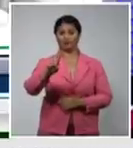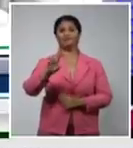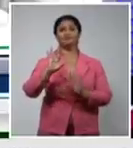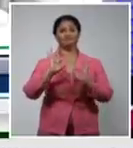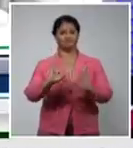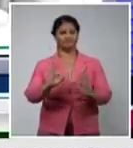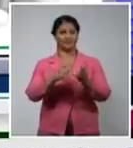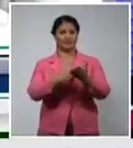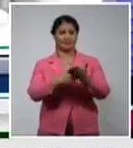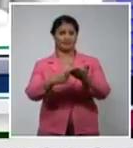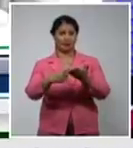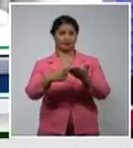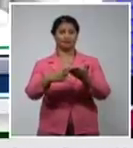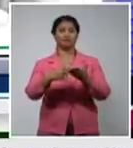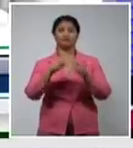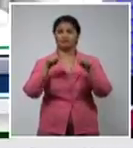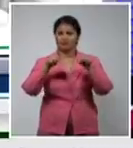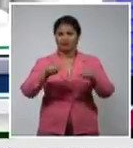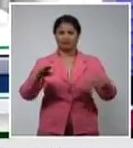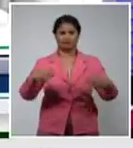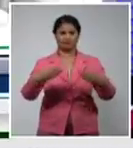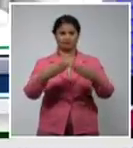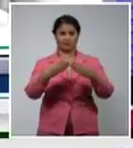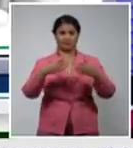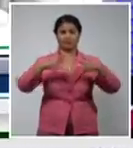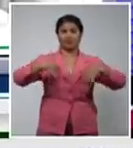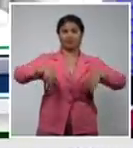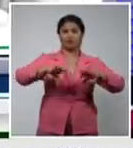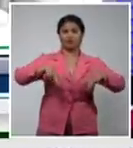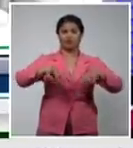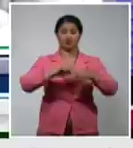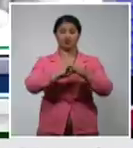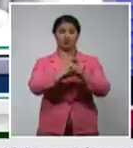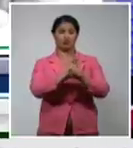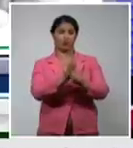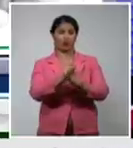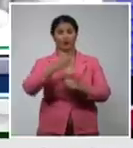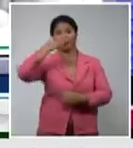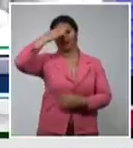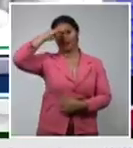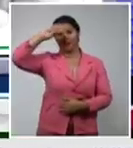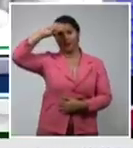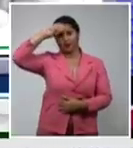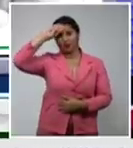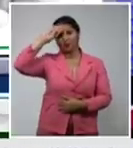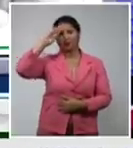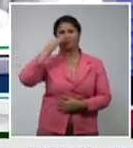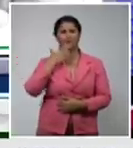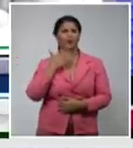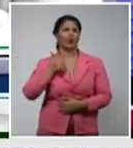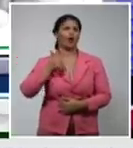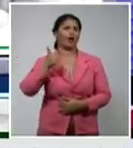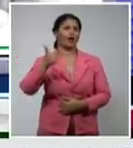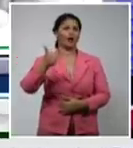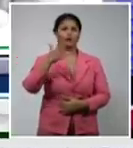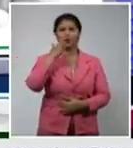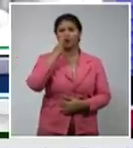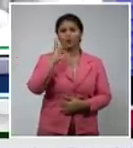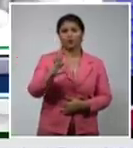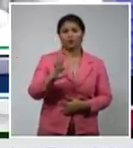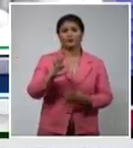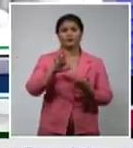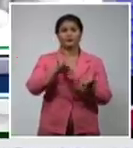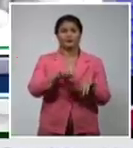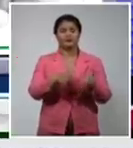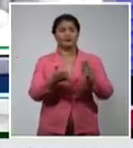el comportamiento de la incidencia de la COVID-19 en nuestro país no ha sido bueno. Está entre las de